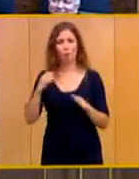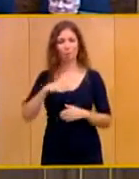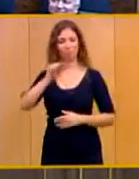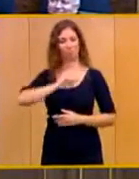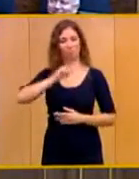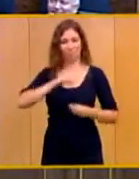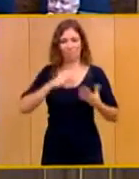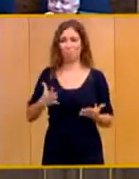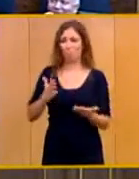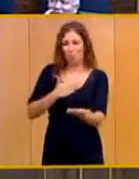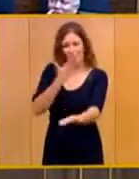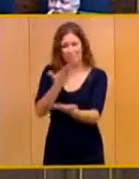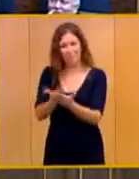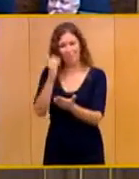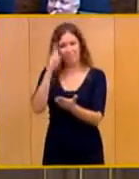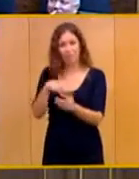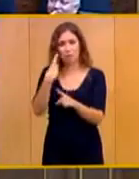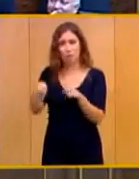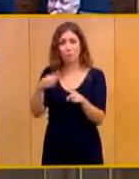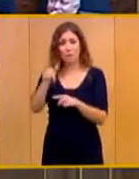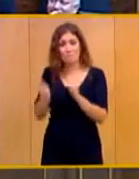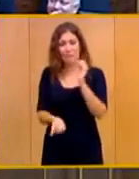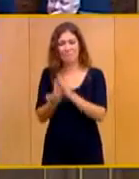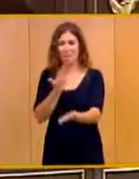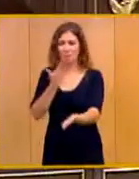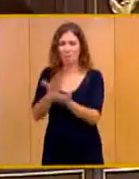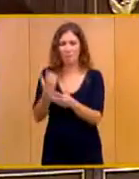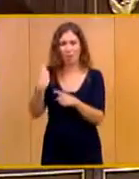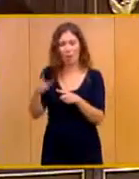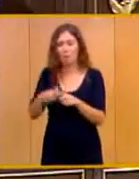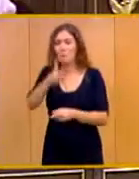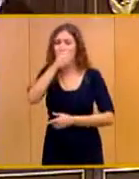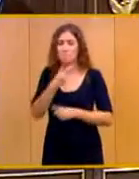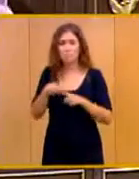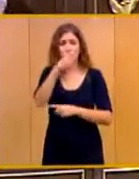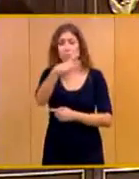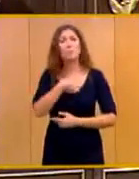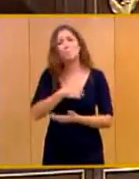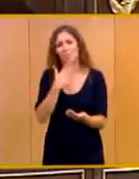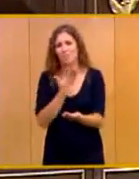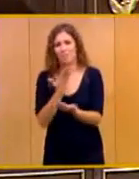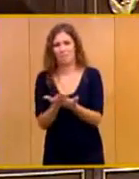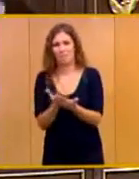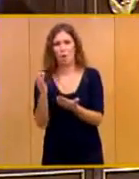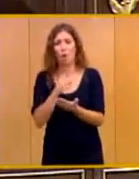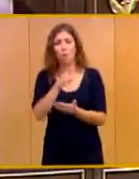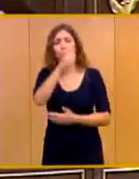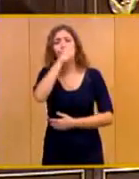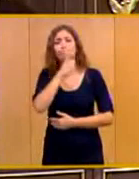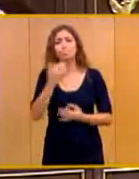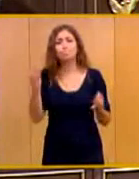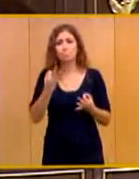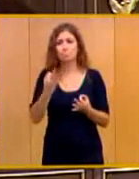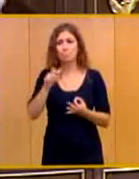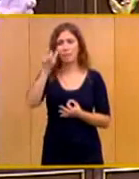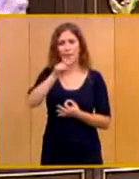reclamar los sacrificios que ha anticipado esta mañana. No tiene autoridad moral, ni podrá vencer su resistencia a los beneficiarios